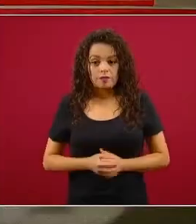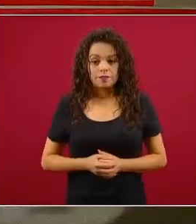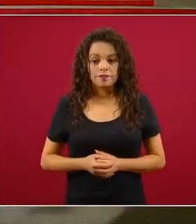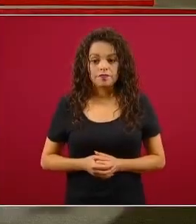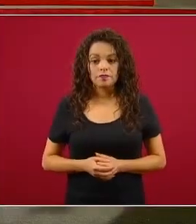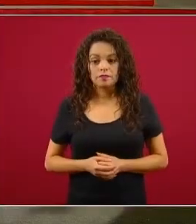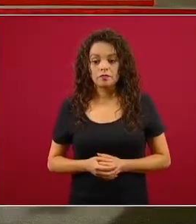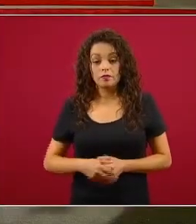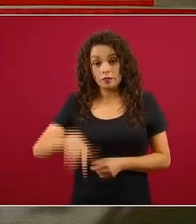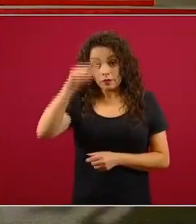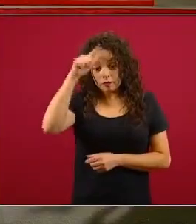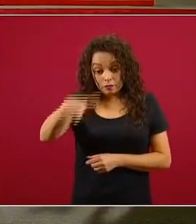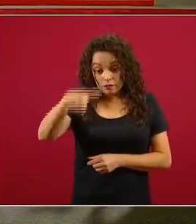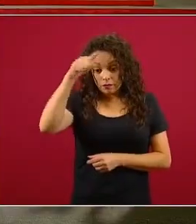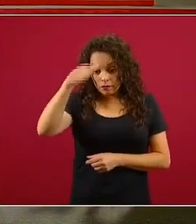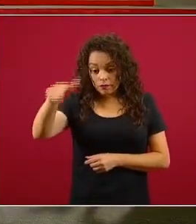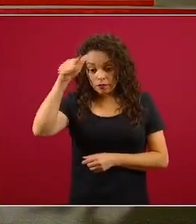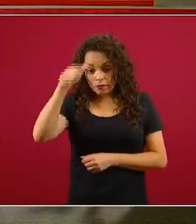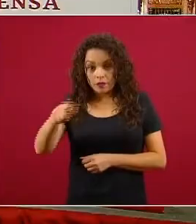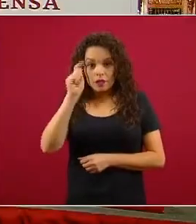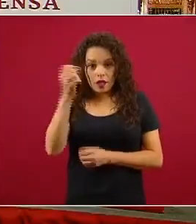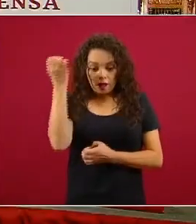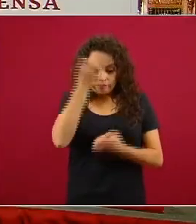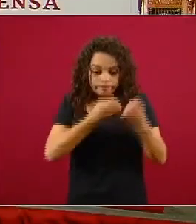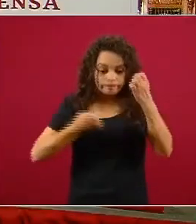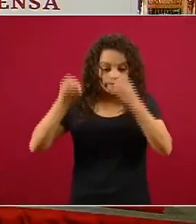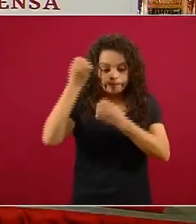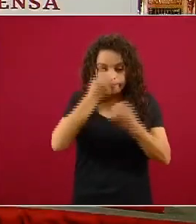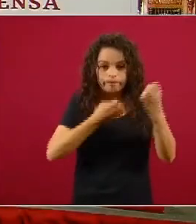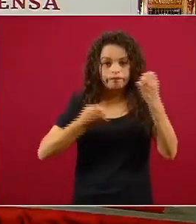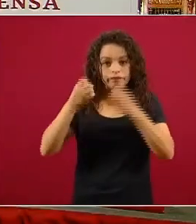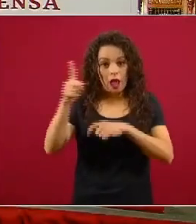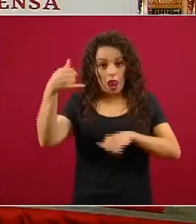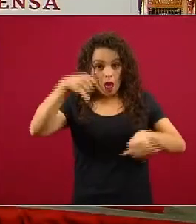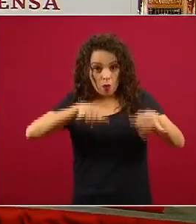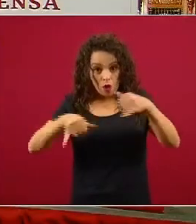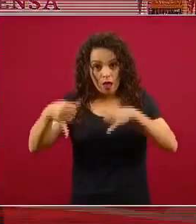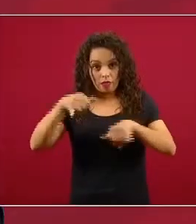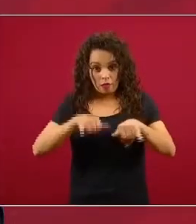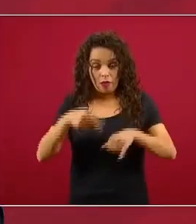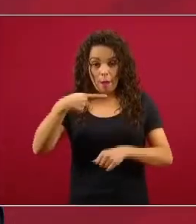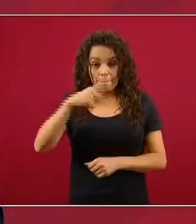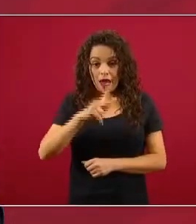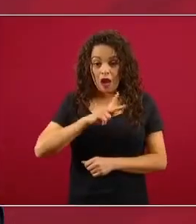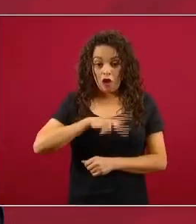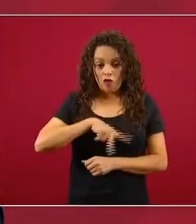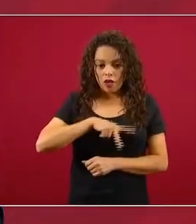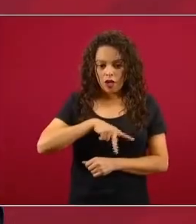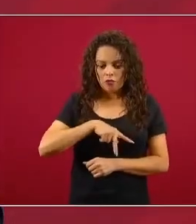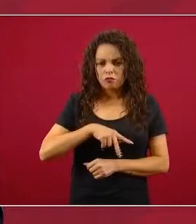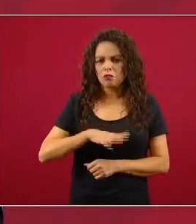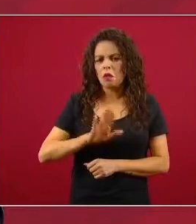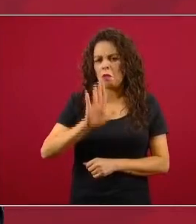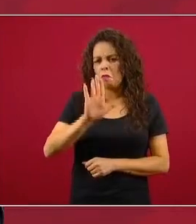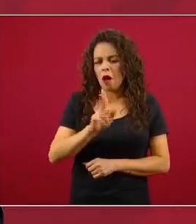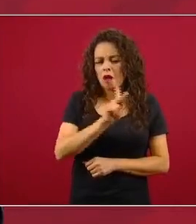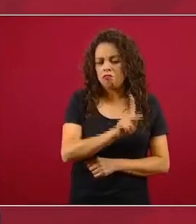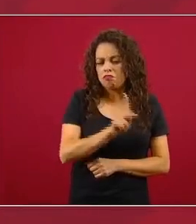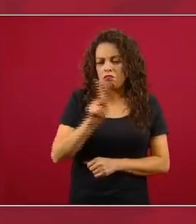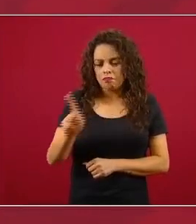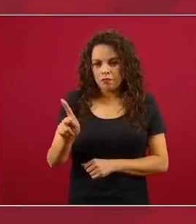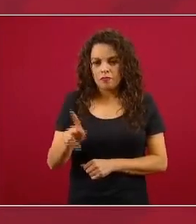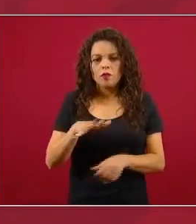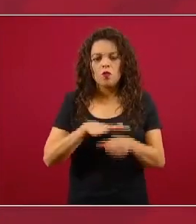son hallazgos en el análisis de laboratorio, pero el virus se comporta de una manera muy semejante. ¿Cuáles son los 3